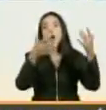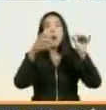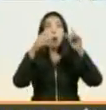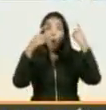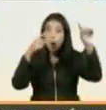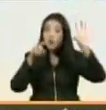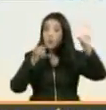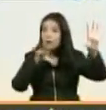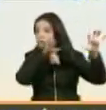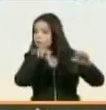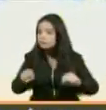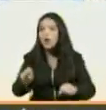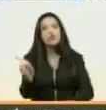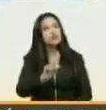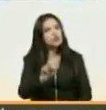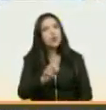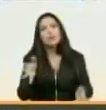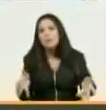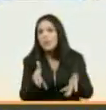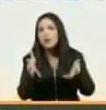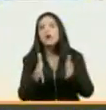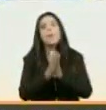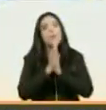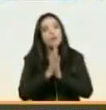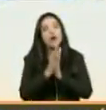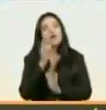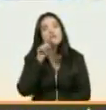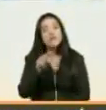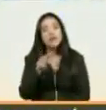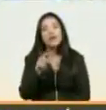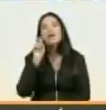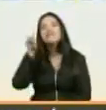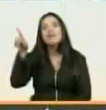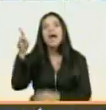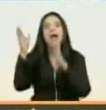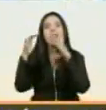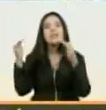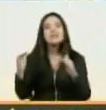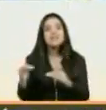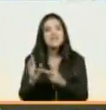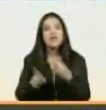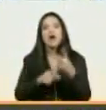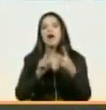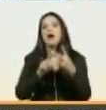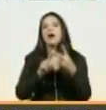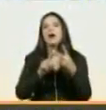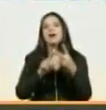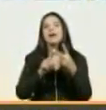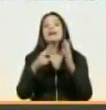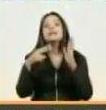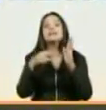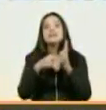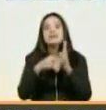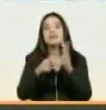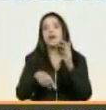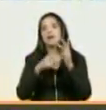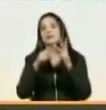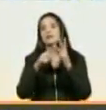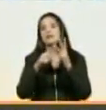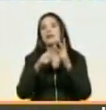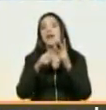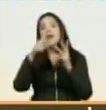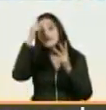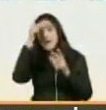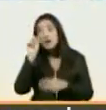se presten para eso. Retrátense en el espejo de Libia, retrátense en el espejo de Siria, retrátense en el espejo de Irak y